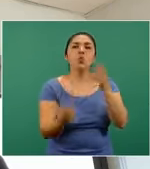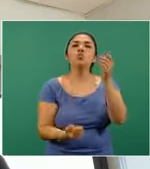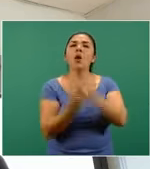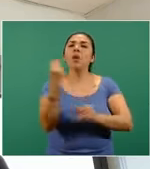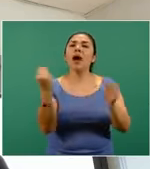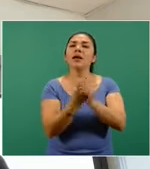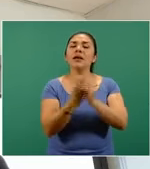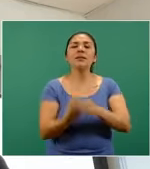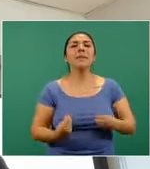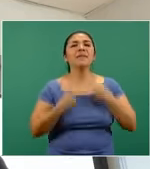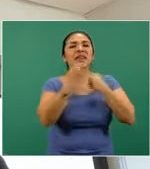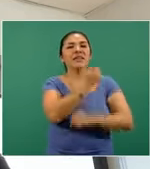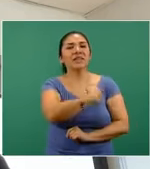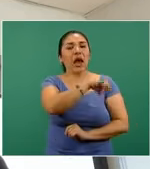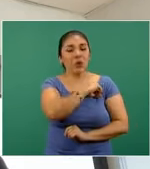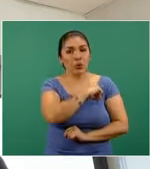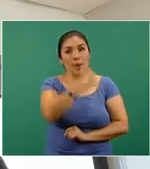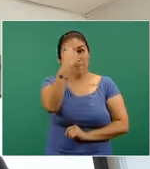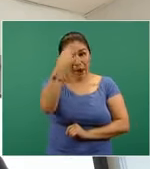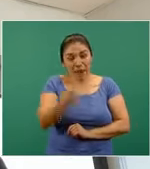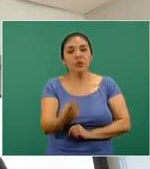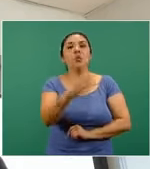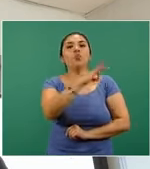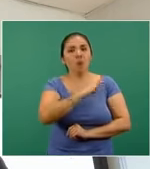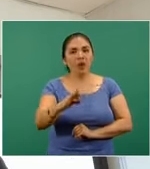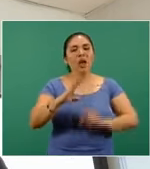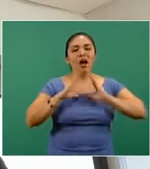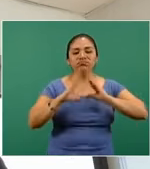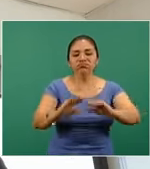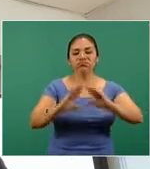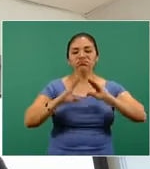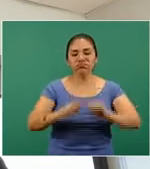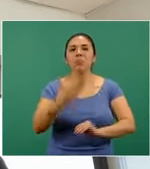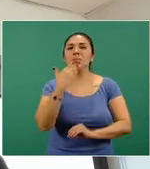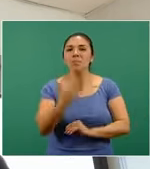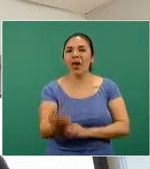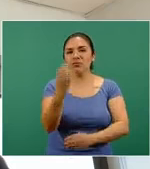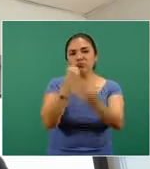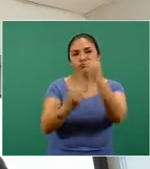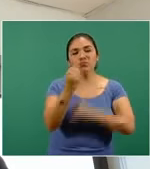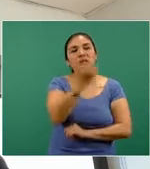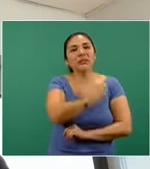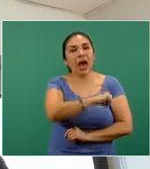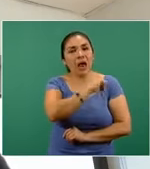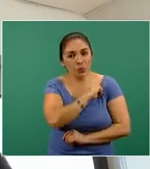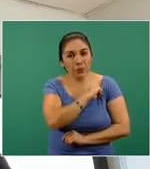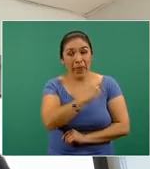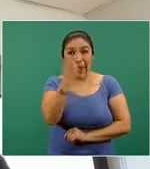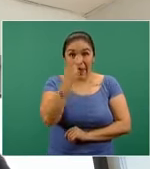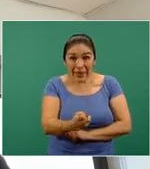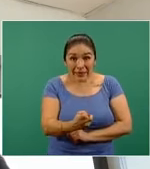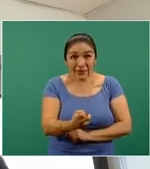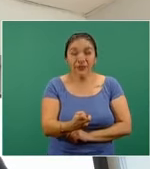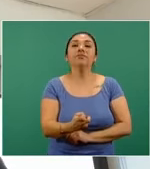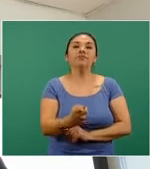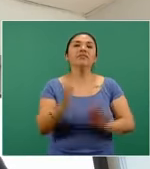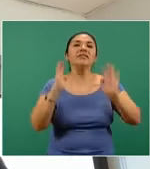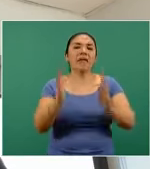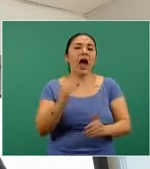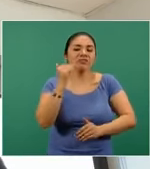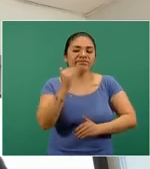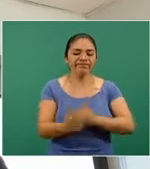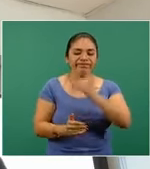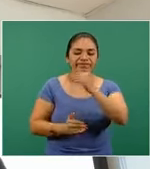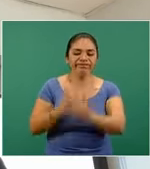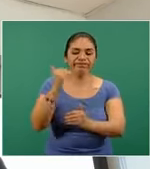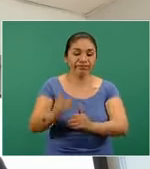de vida saludable, posibilitando el acceso a la educación alimentaria y nutricional. Es decir, estamos avanzando